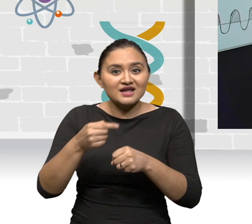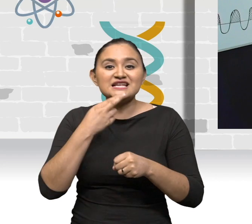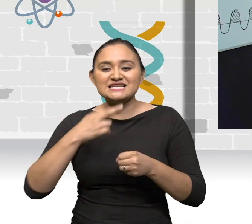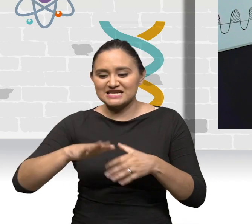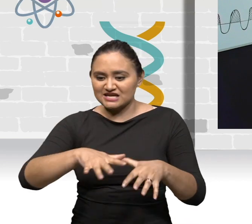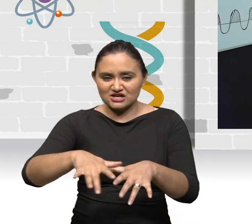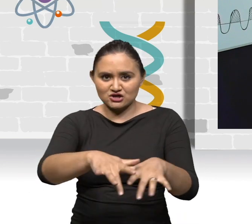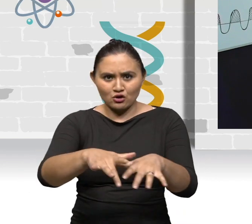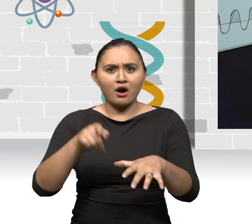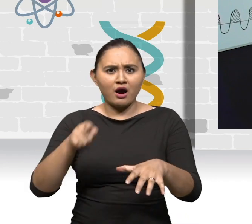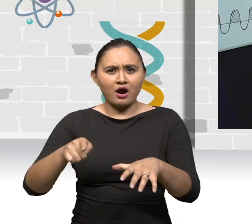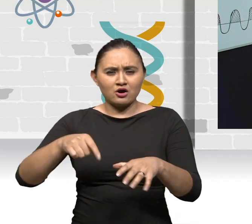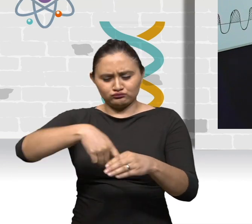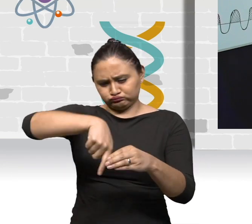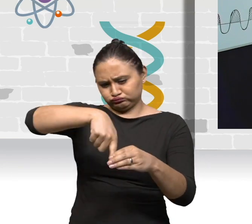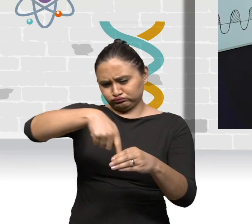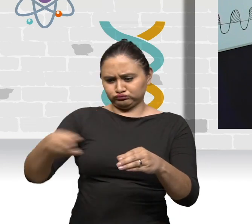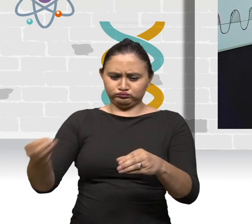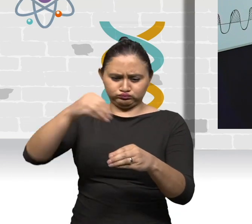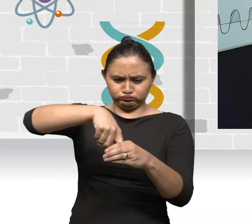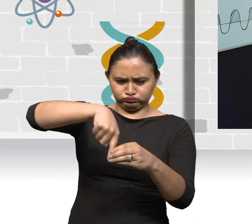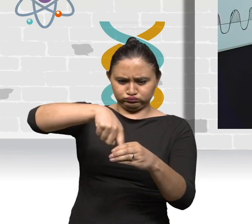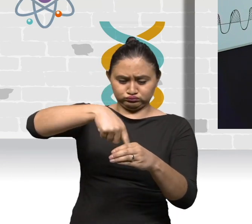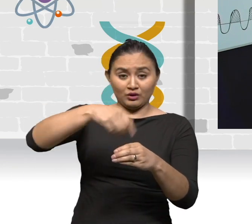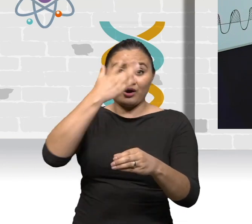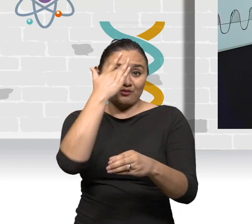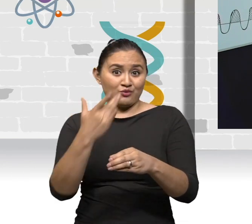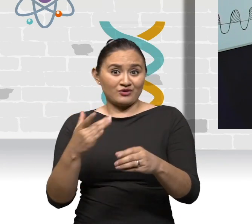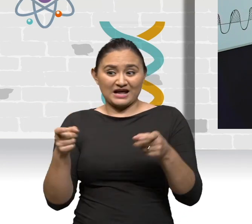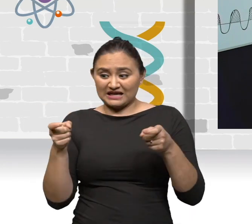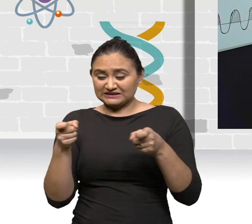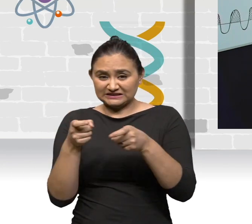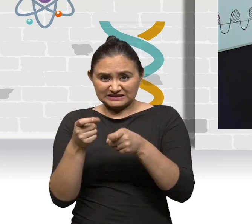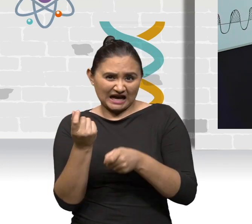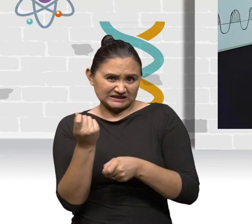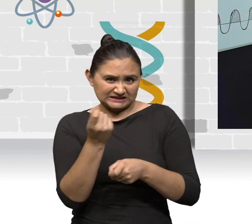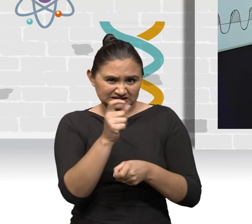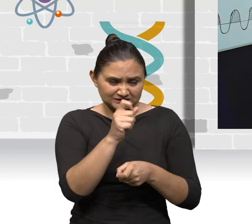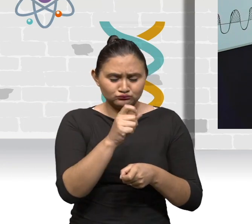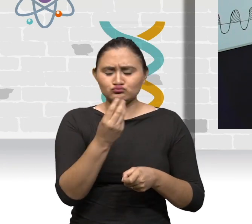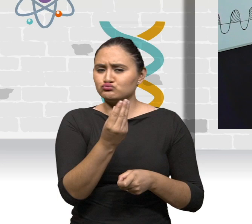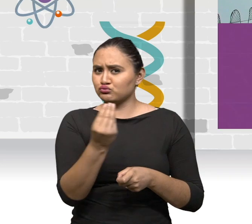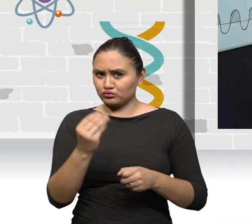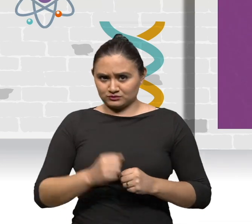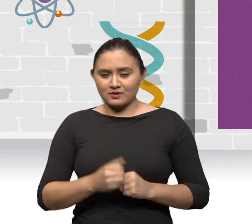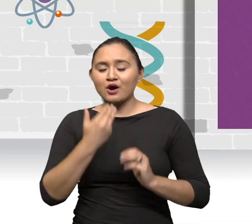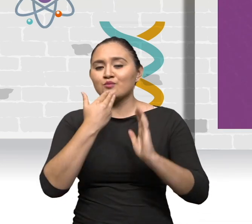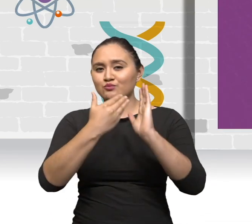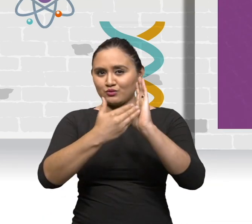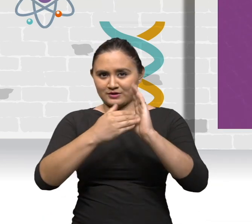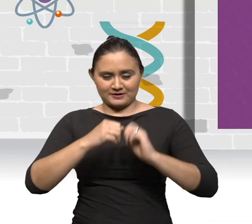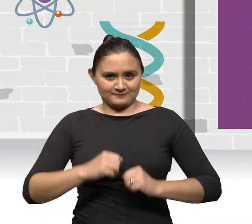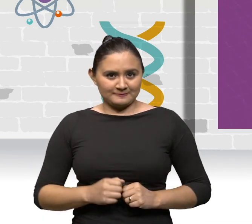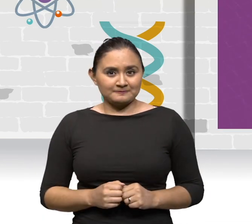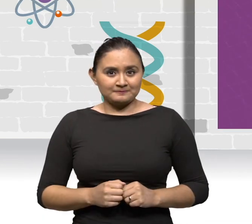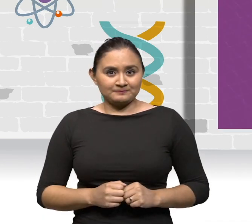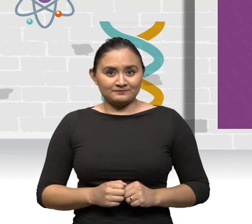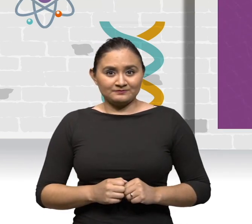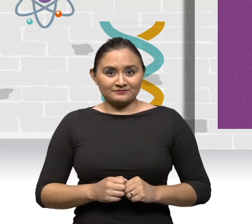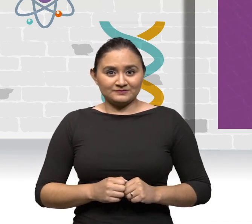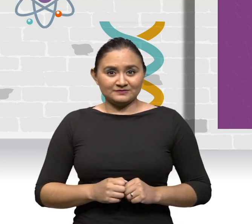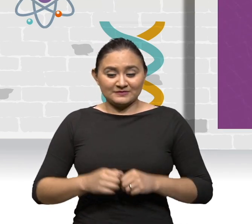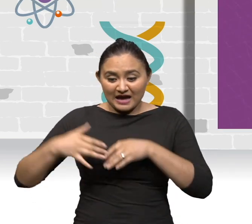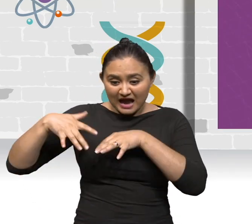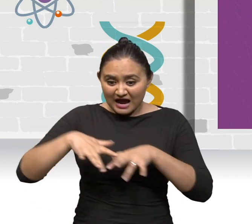dilución seriada, porque la concentración inicial de las bacterias es muy alta para sembrarlas. Veamos un ejemplo. Supongamos que se sospecha